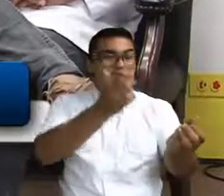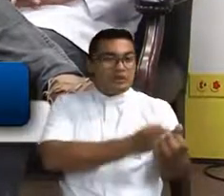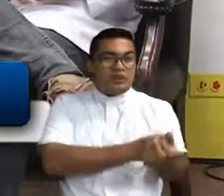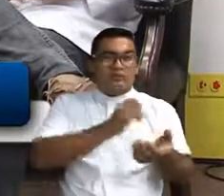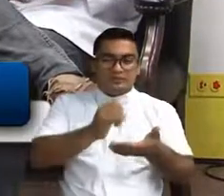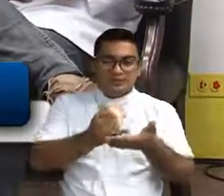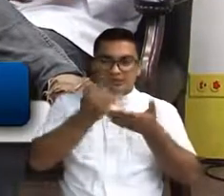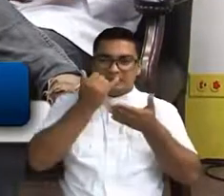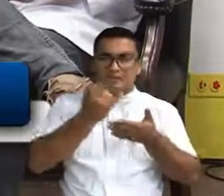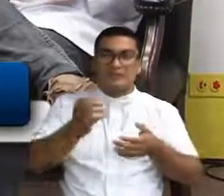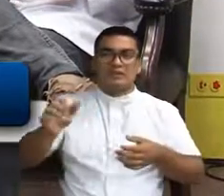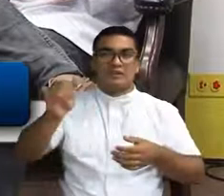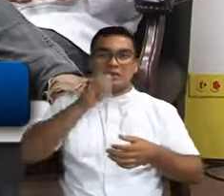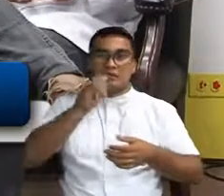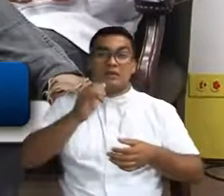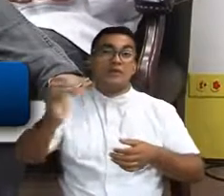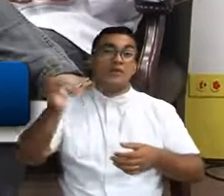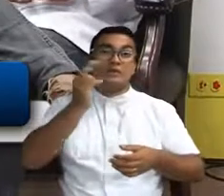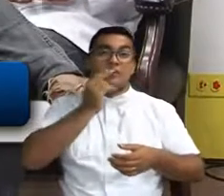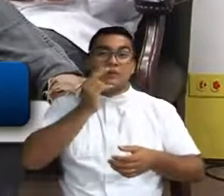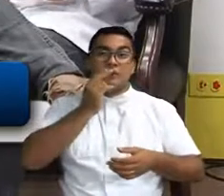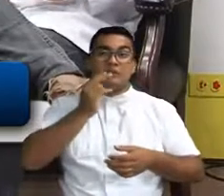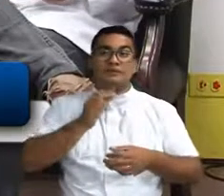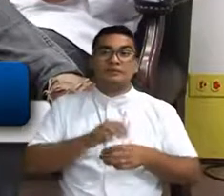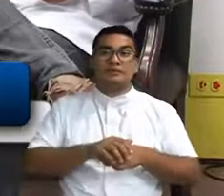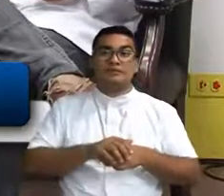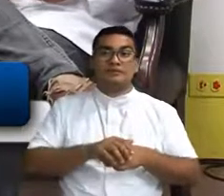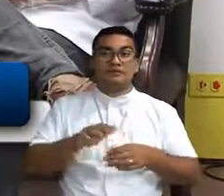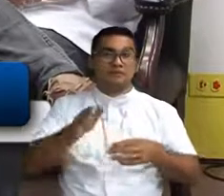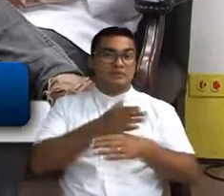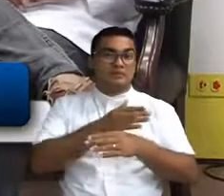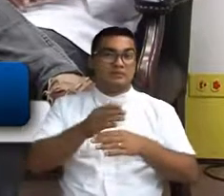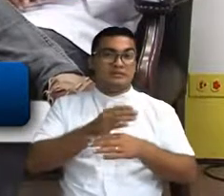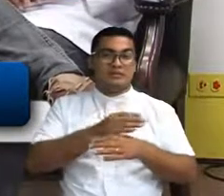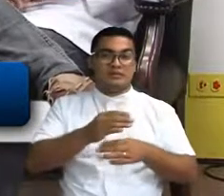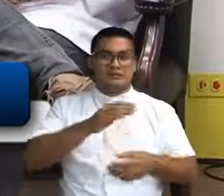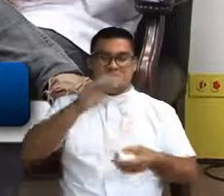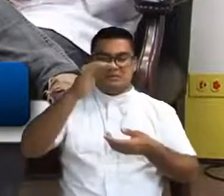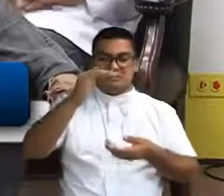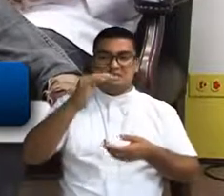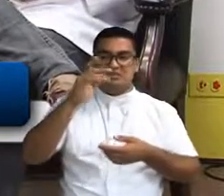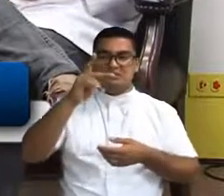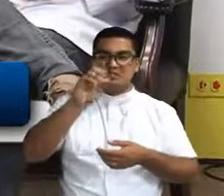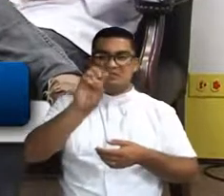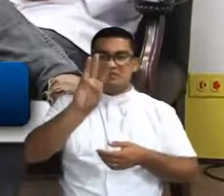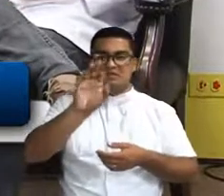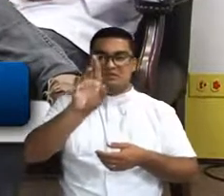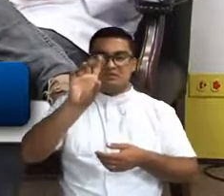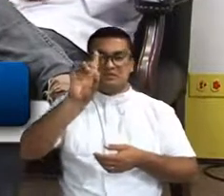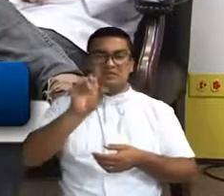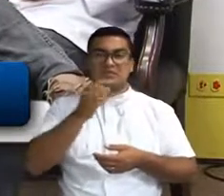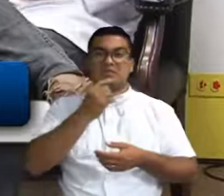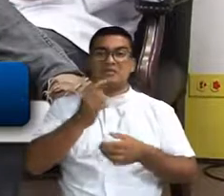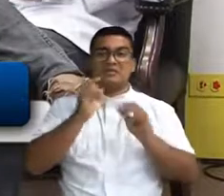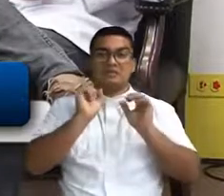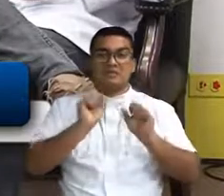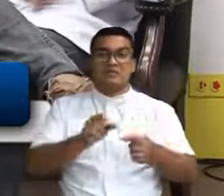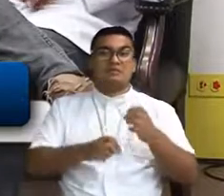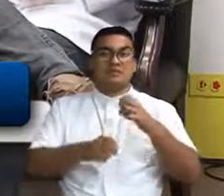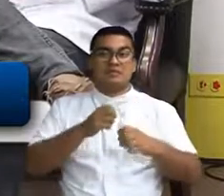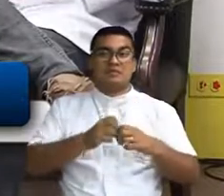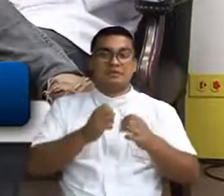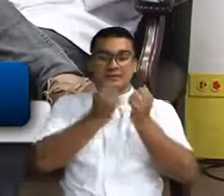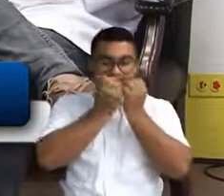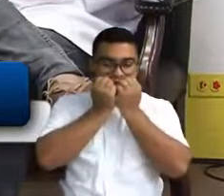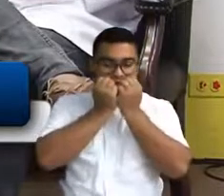que es el alcohol, el tabaco, las bebidas energizantes en gran cantidades, todo esto les puede generar factores